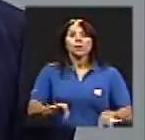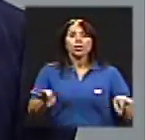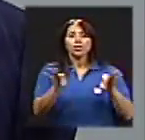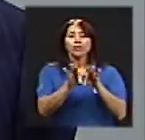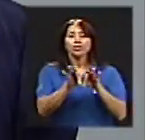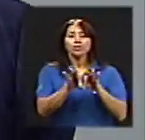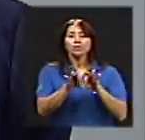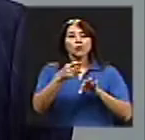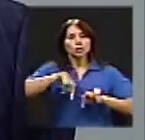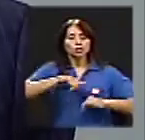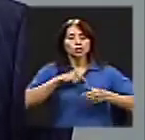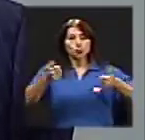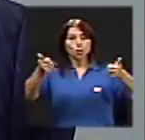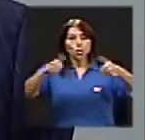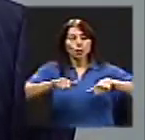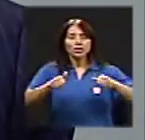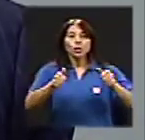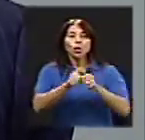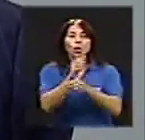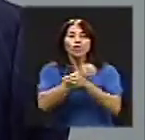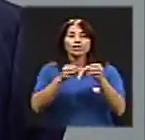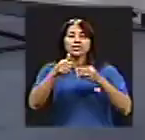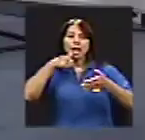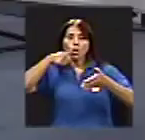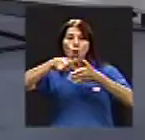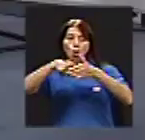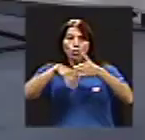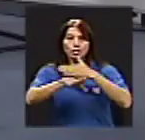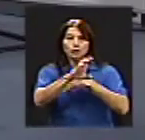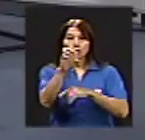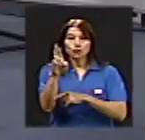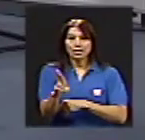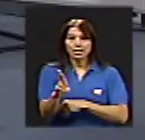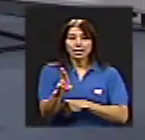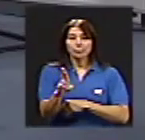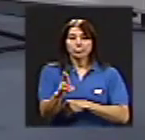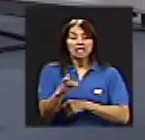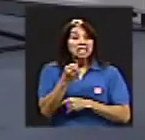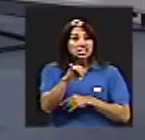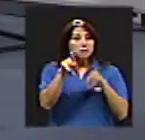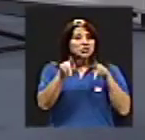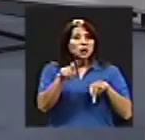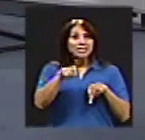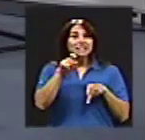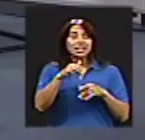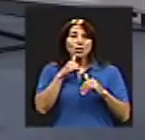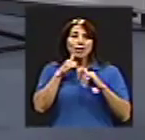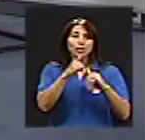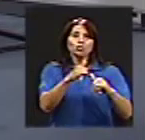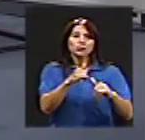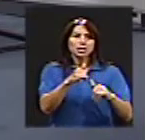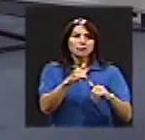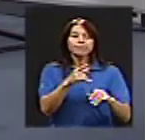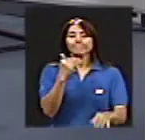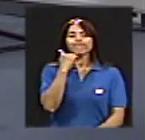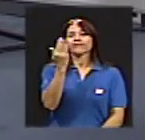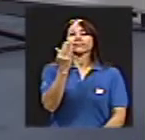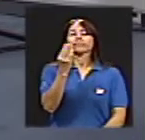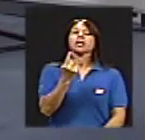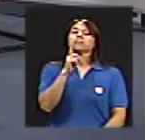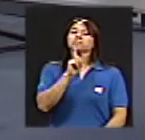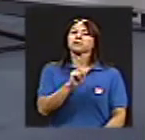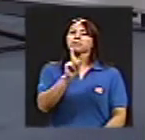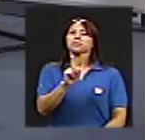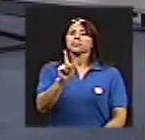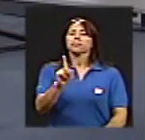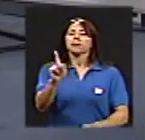Costa Rica, de manera que cualquier persona, si tiene que presentar una denuncia, simplemente va a la oficina de